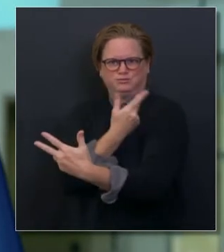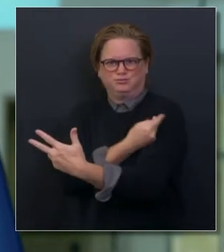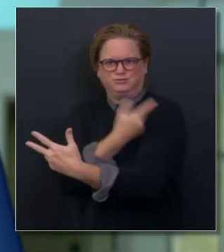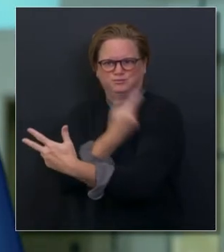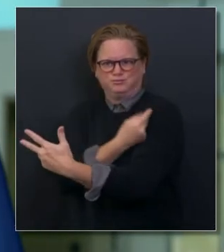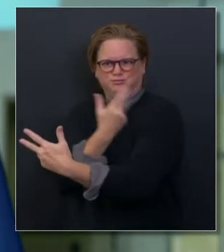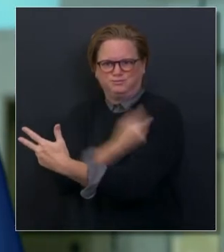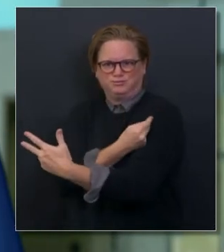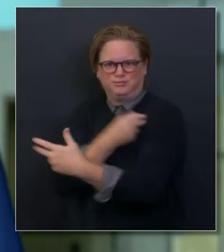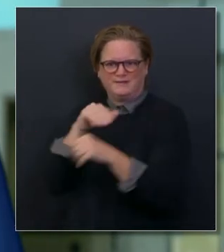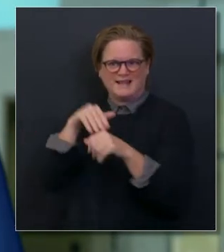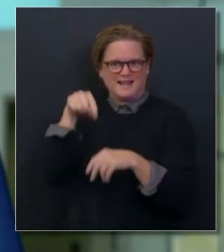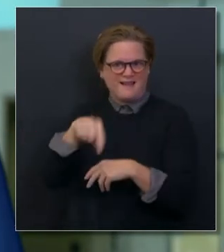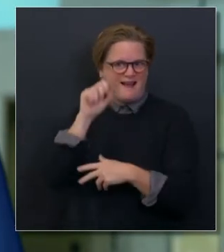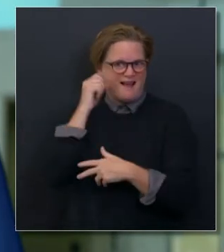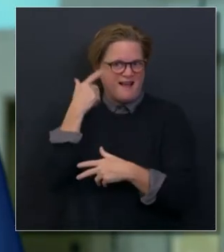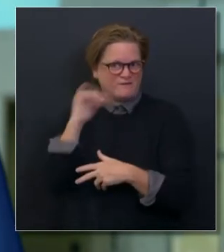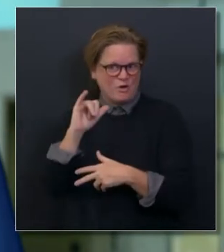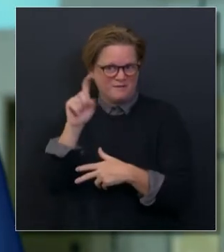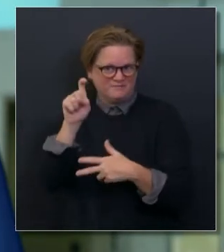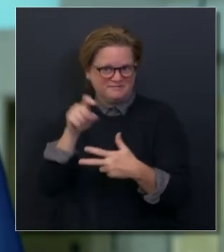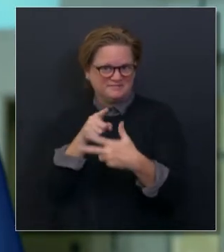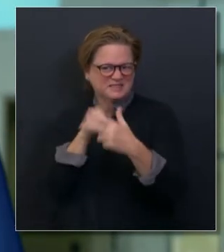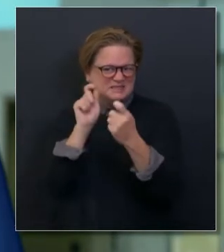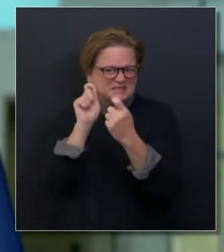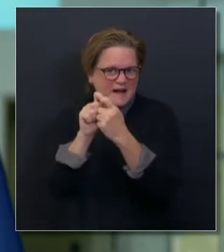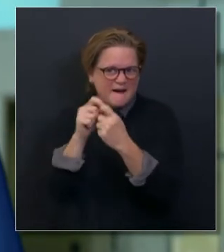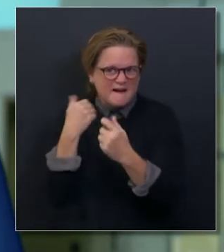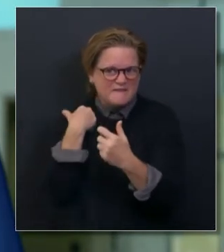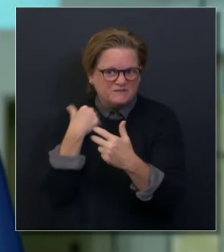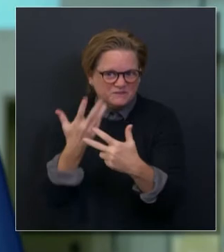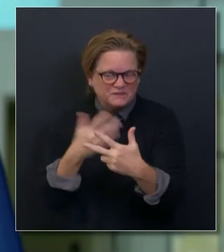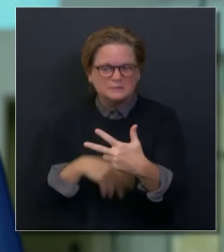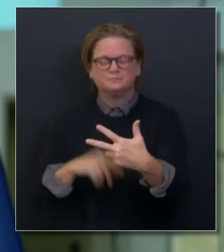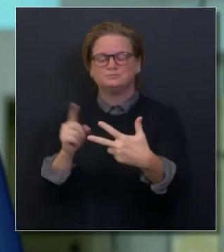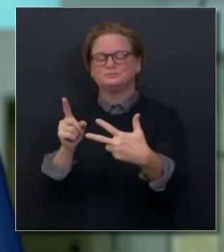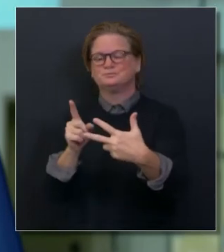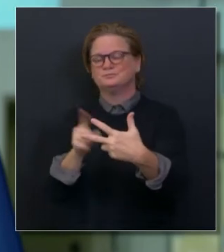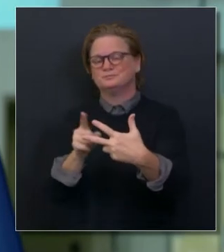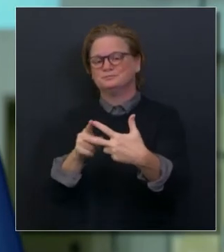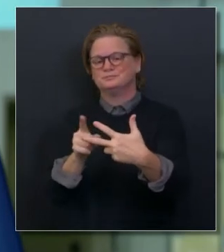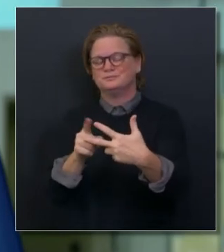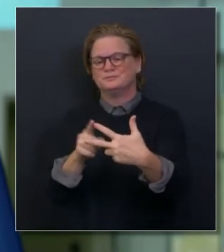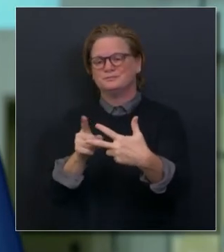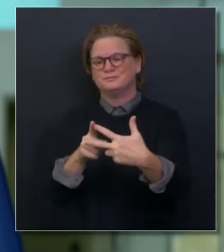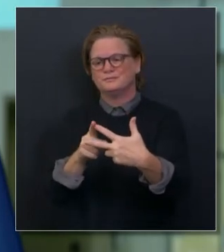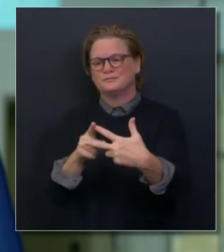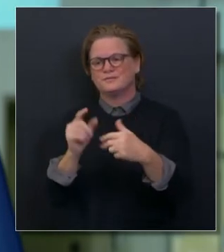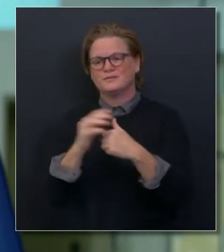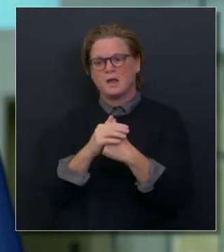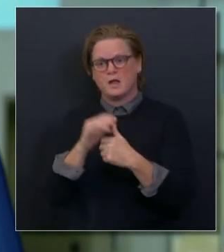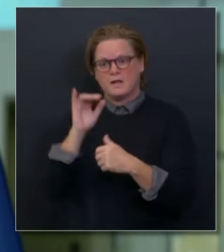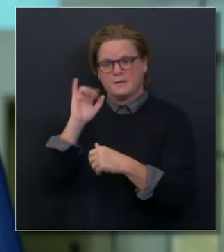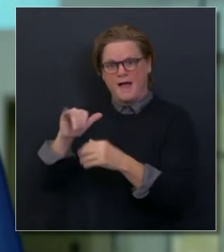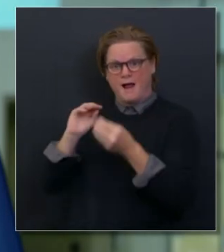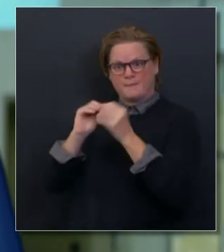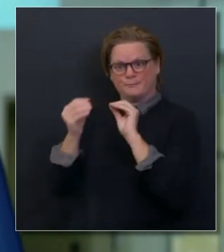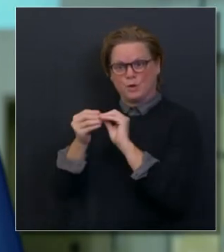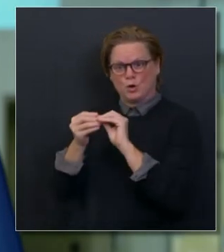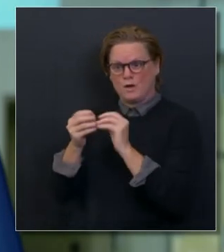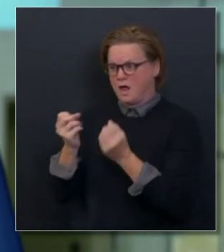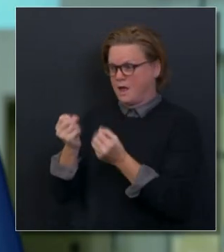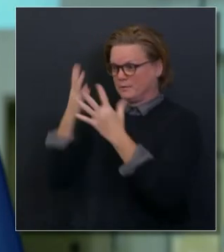administrado en el estado? 2, va a actualizar el tablero de COVID-19 para